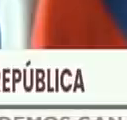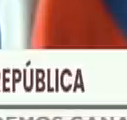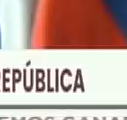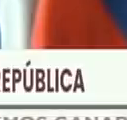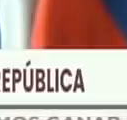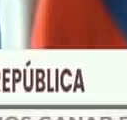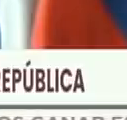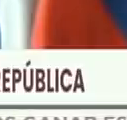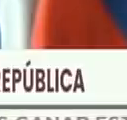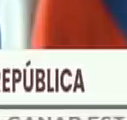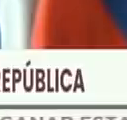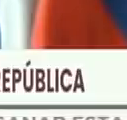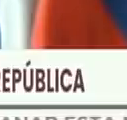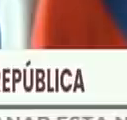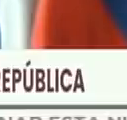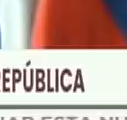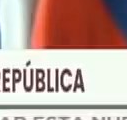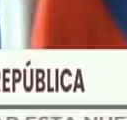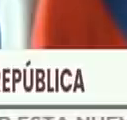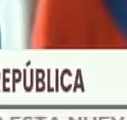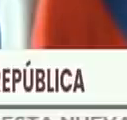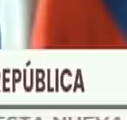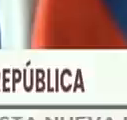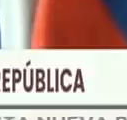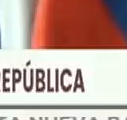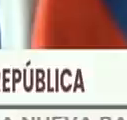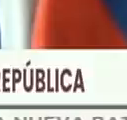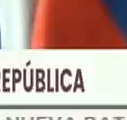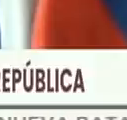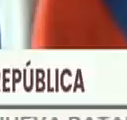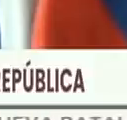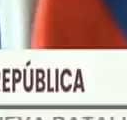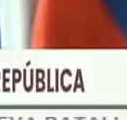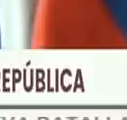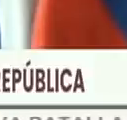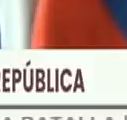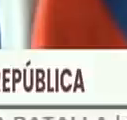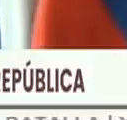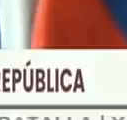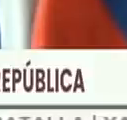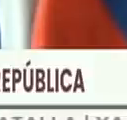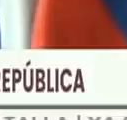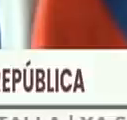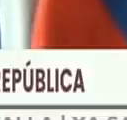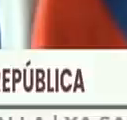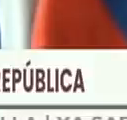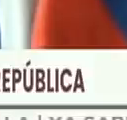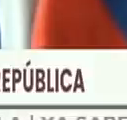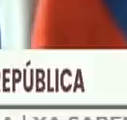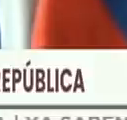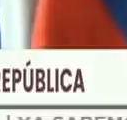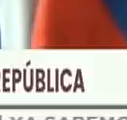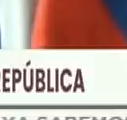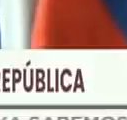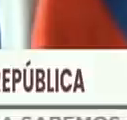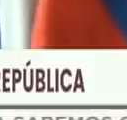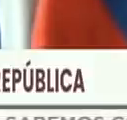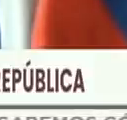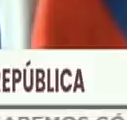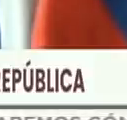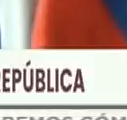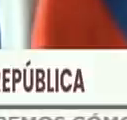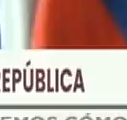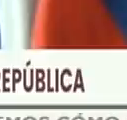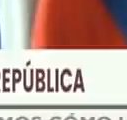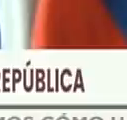ha realizado luego de un tercer informe que esta institución garante los